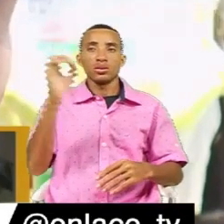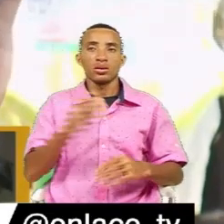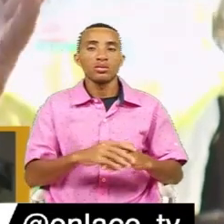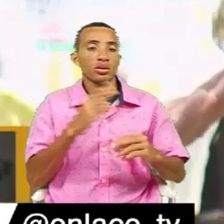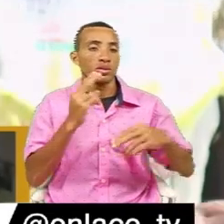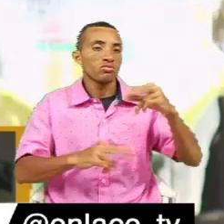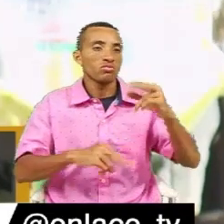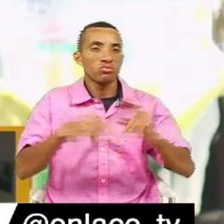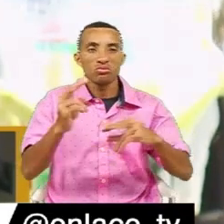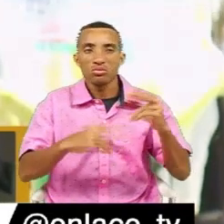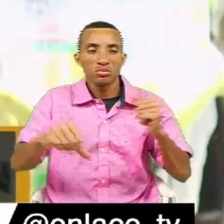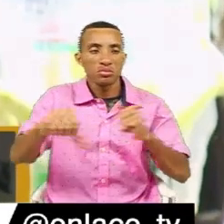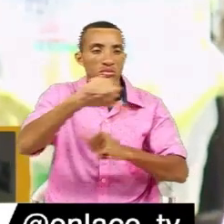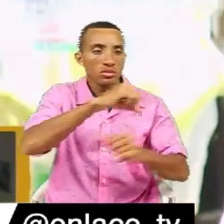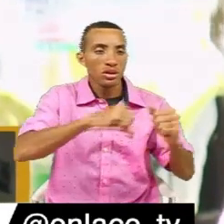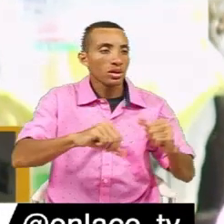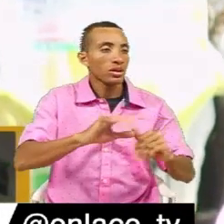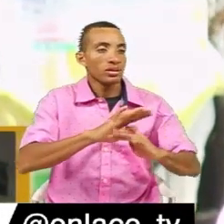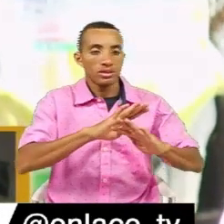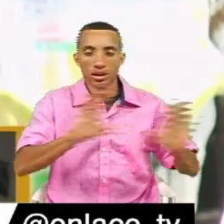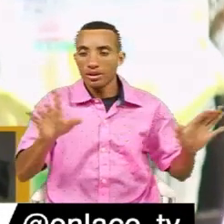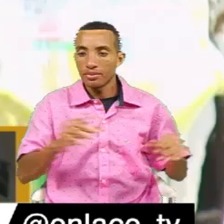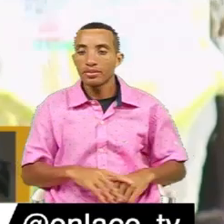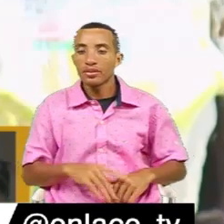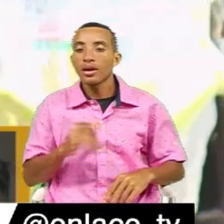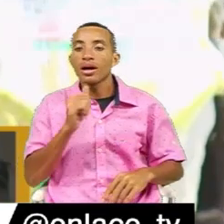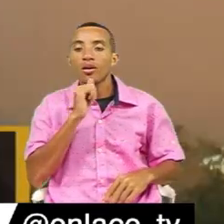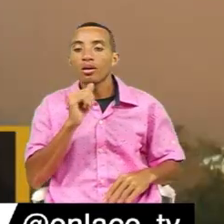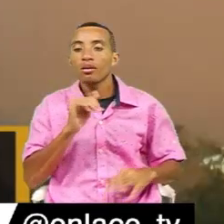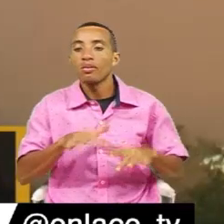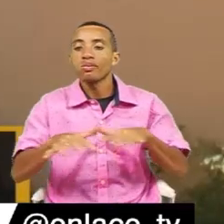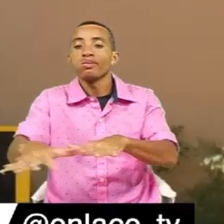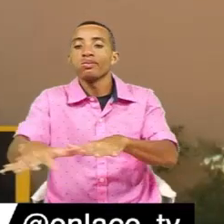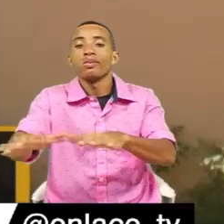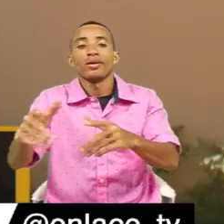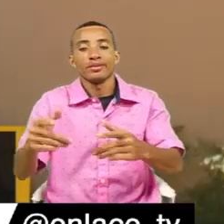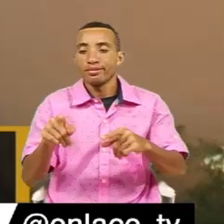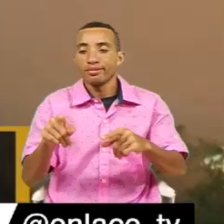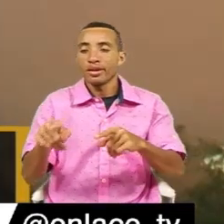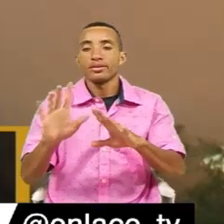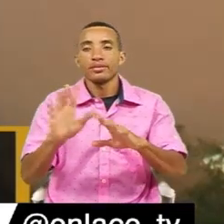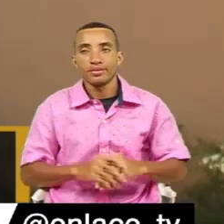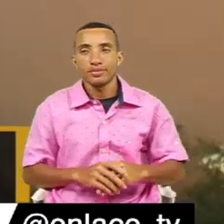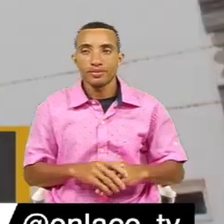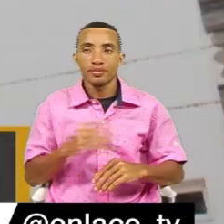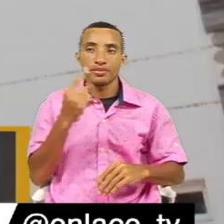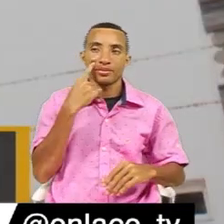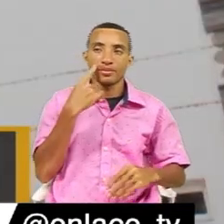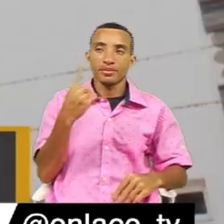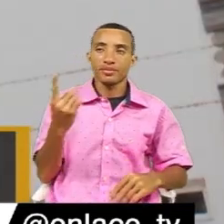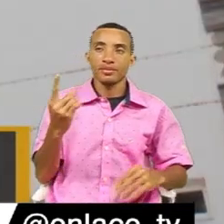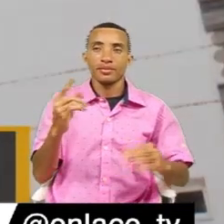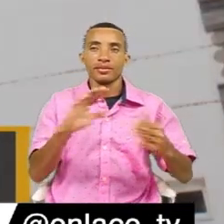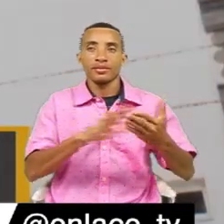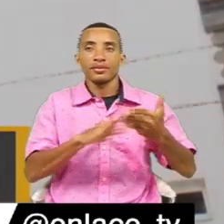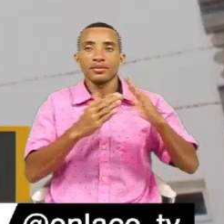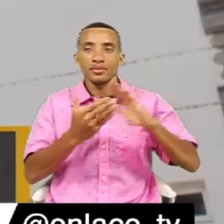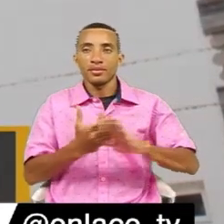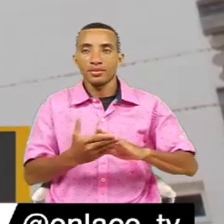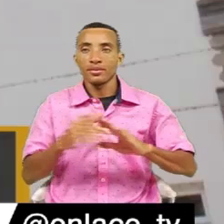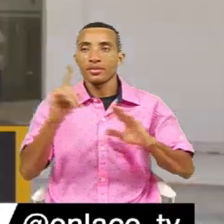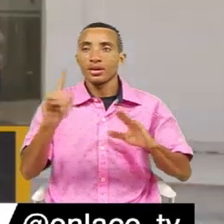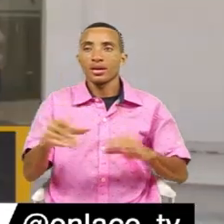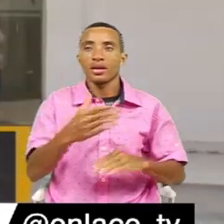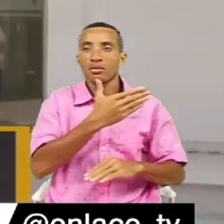obra y no se hizo nada y ahí está el problema. De otra parte, vean ustedes este salón comunal, quizá el mejor de